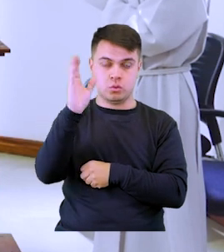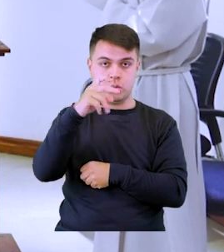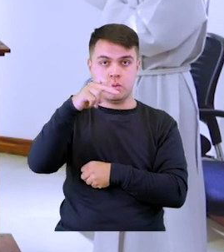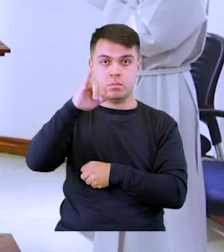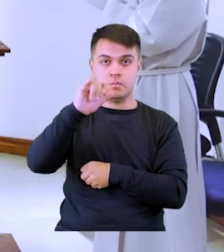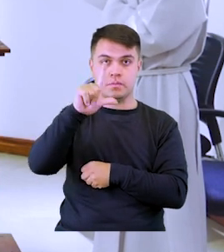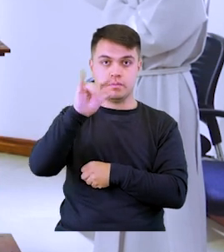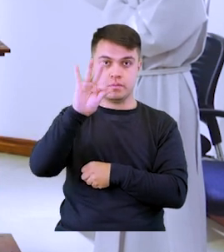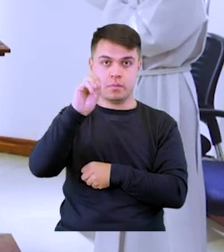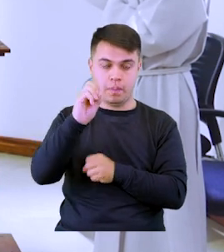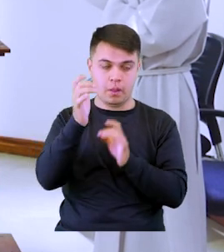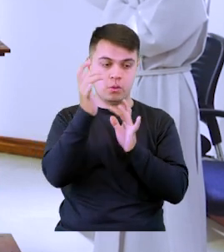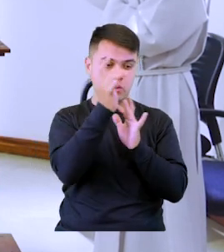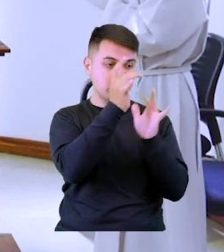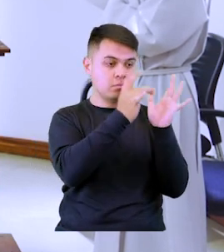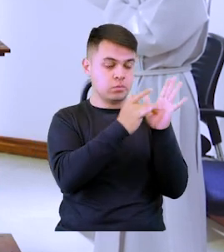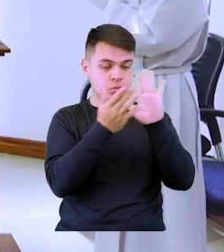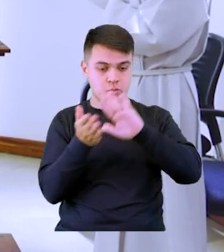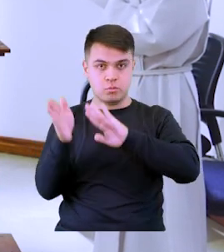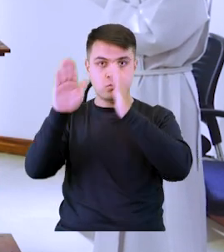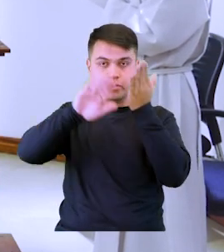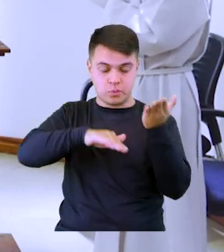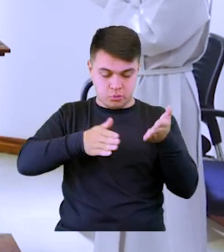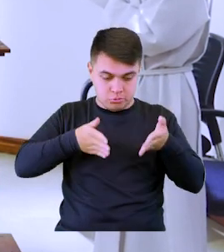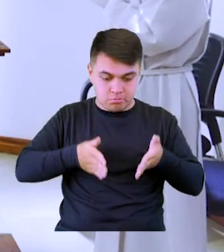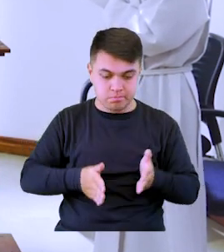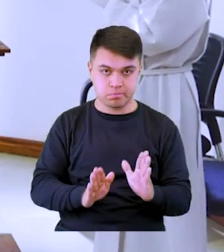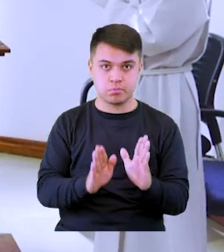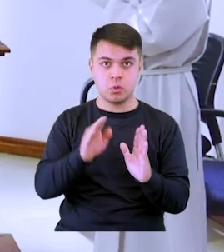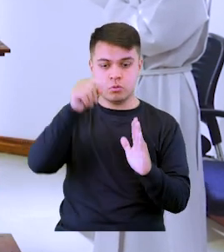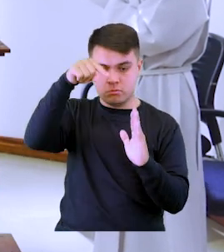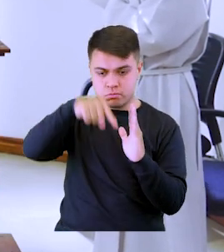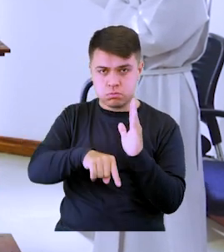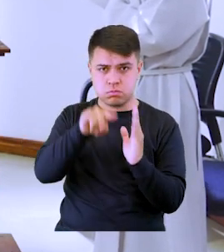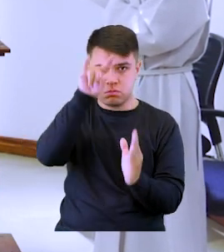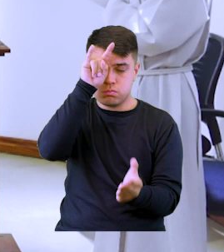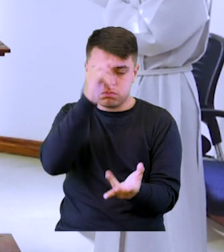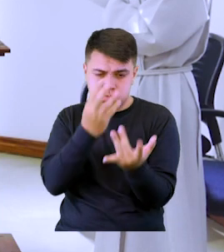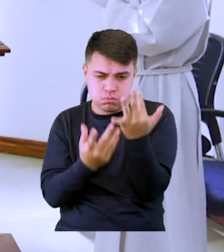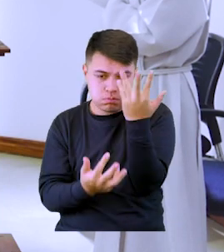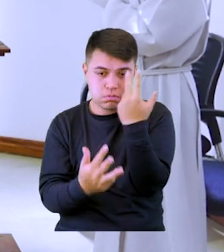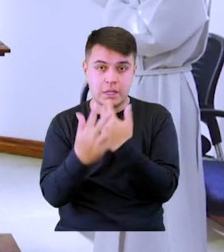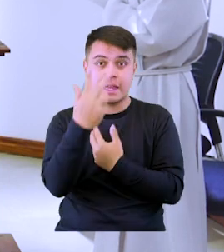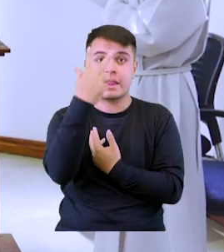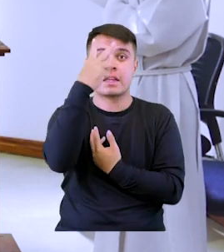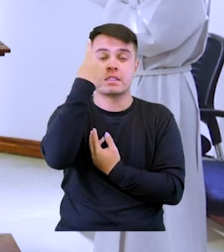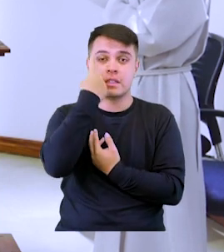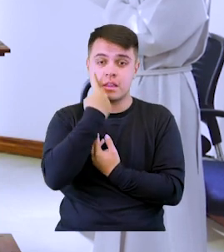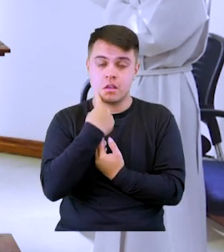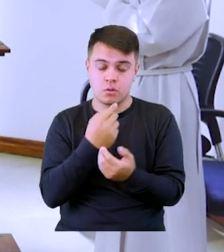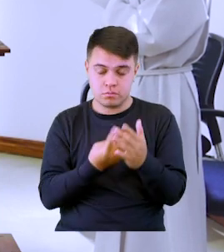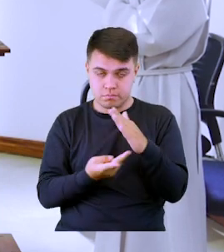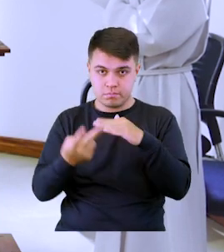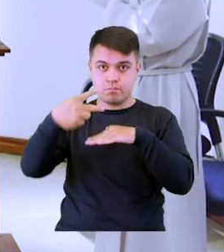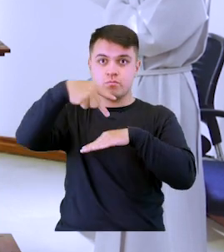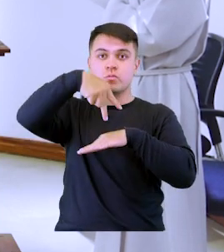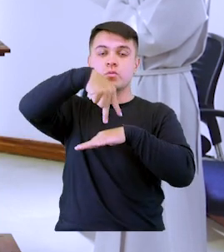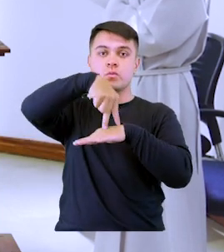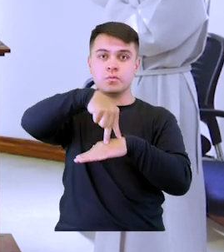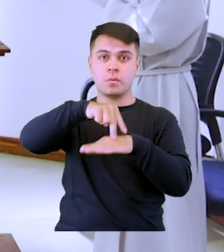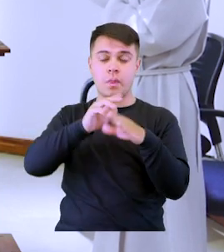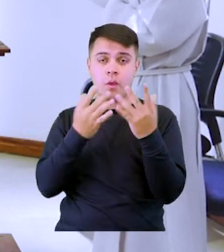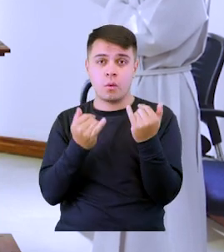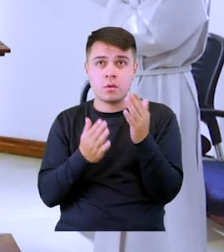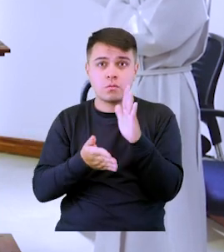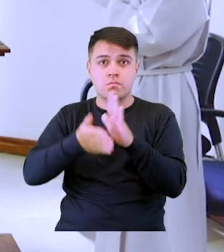fue crucificado, muerto, sepultado, descendió a los infiernos, al tercer día resucitó de entre los